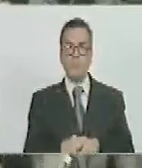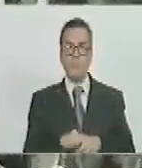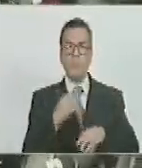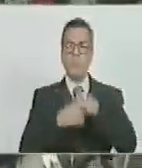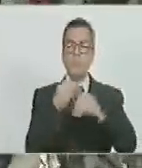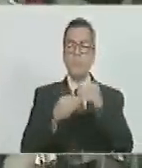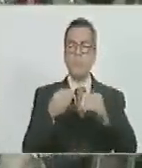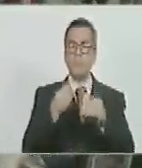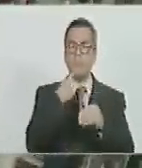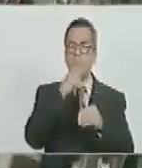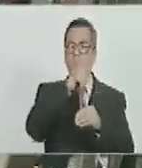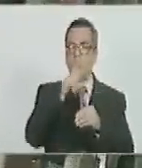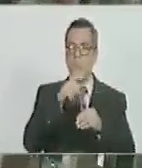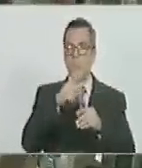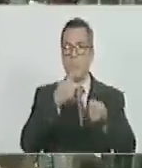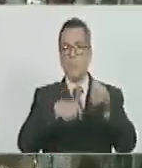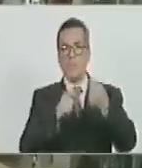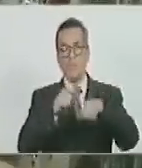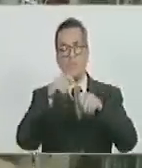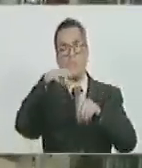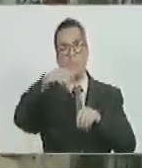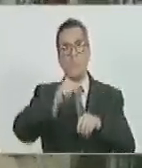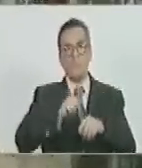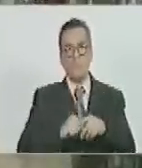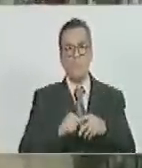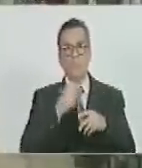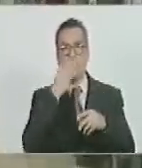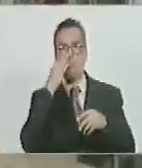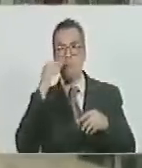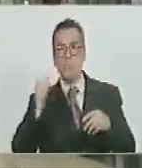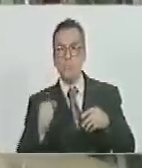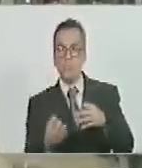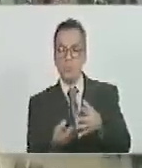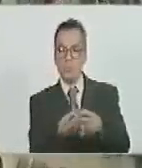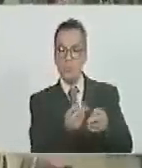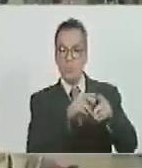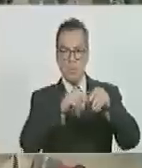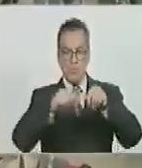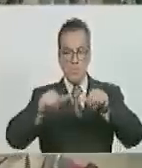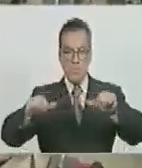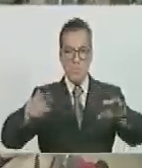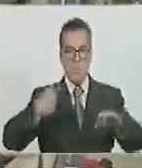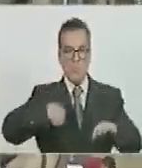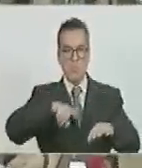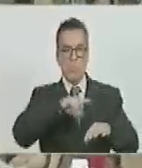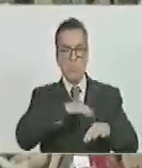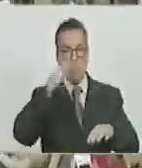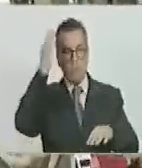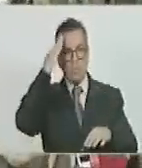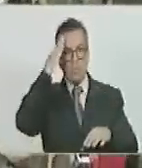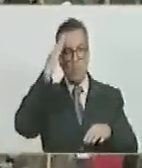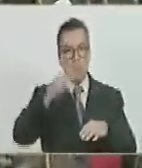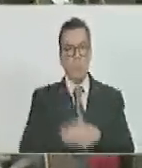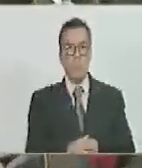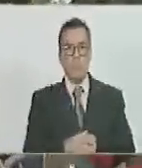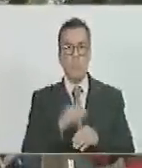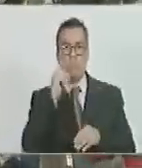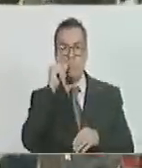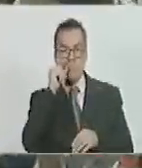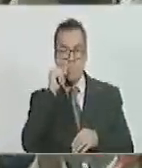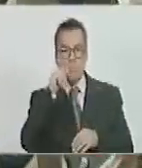¿Cómo puedo comprar y vender el olor de la tierra? Lo que sí nosotros sabemos, que el